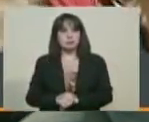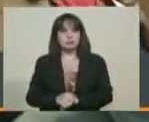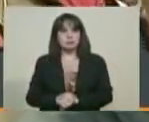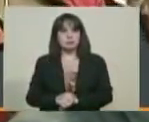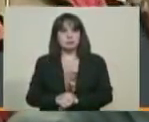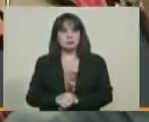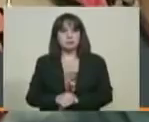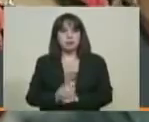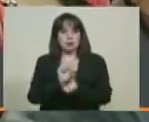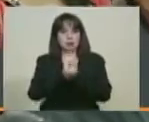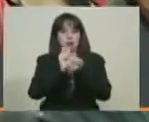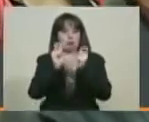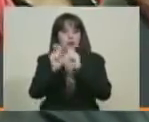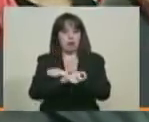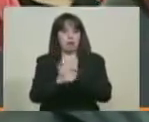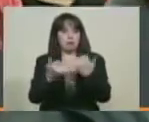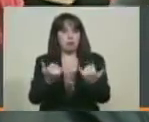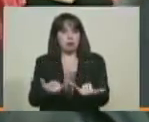Es un cambio sustancial.